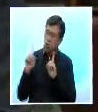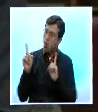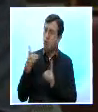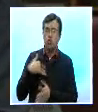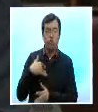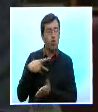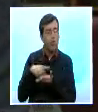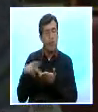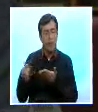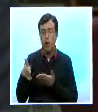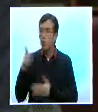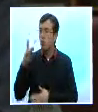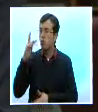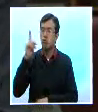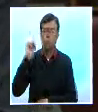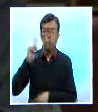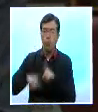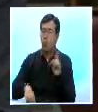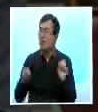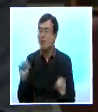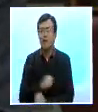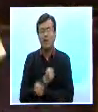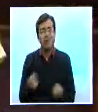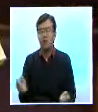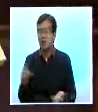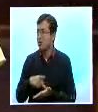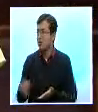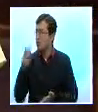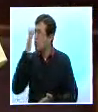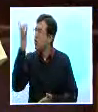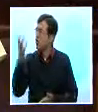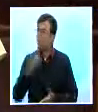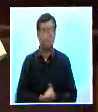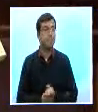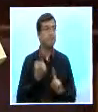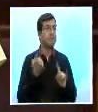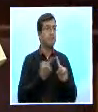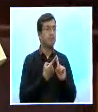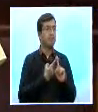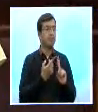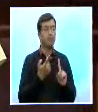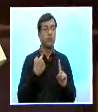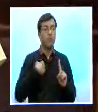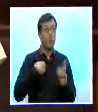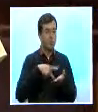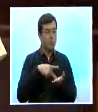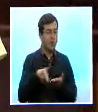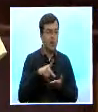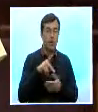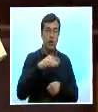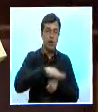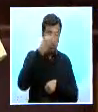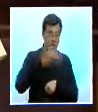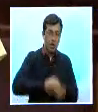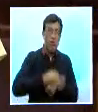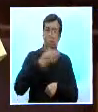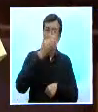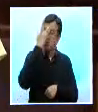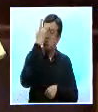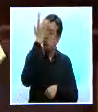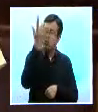la aclaración porque no han podido pagar primero le señale no hemos podido pagar porque estamos